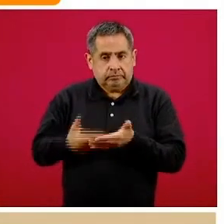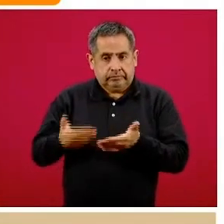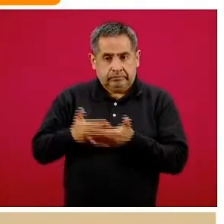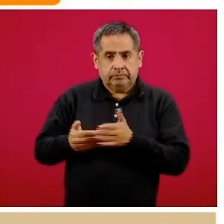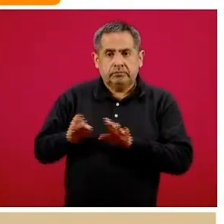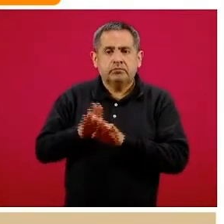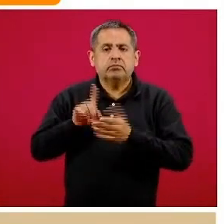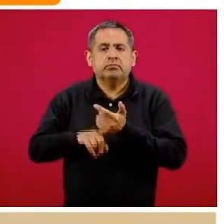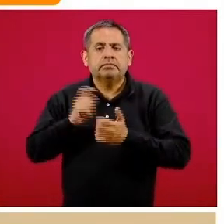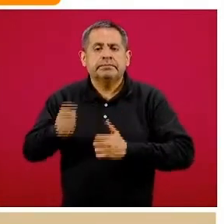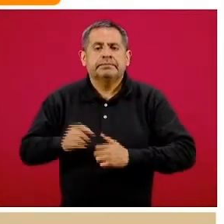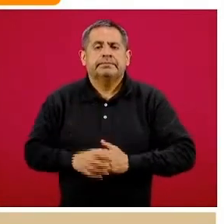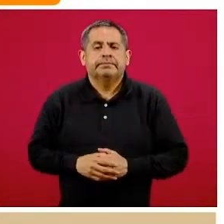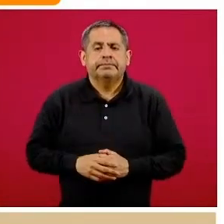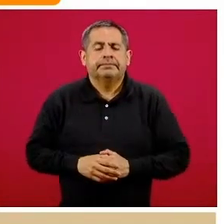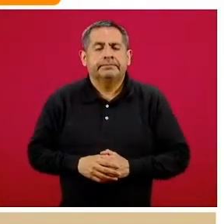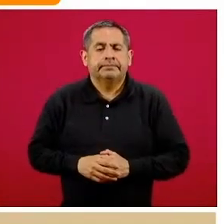actualmente.